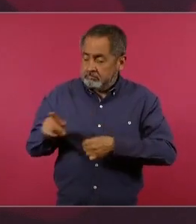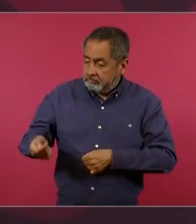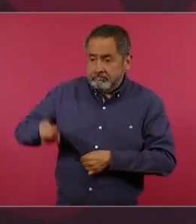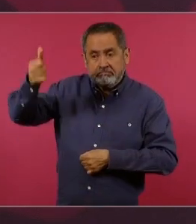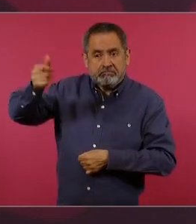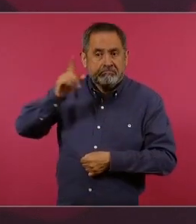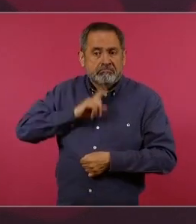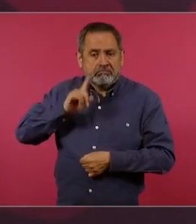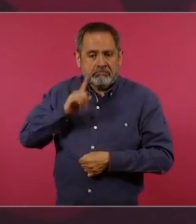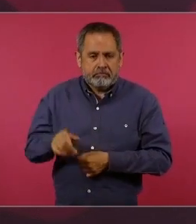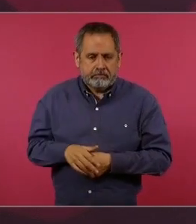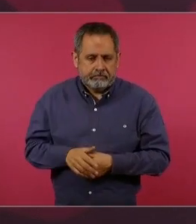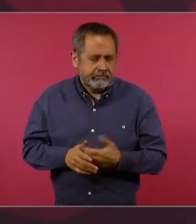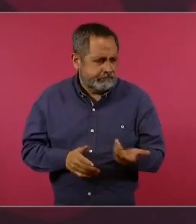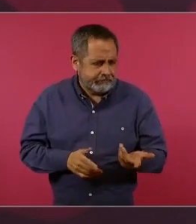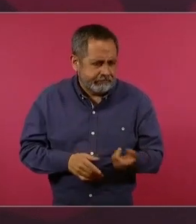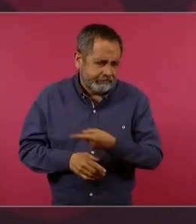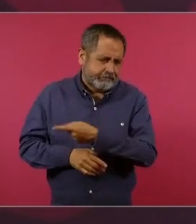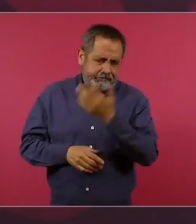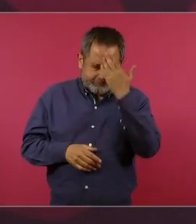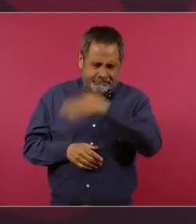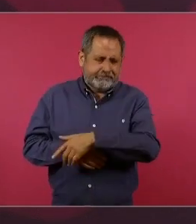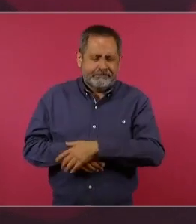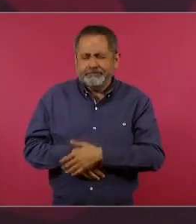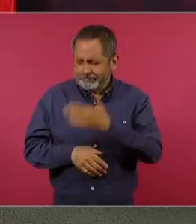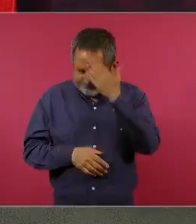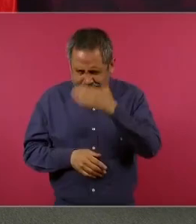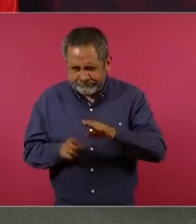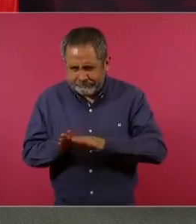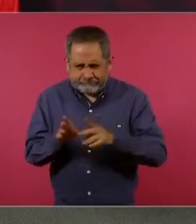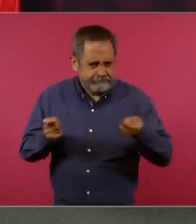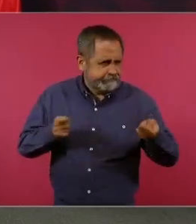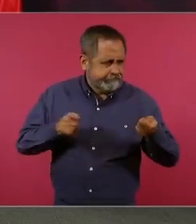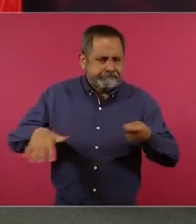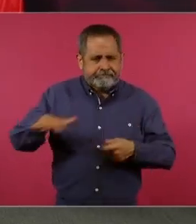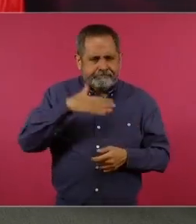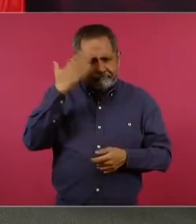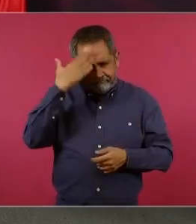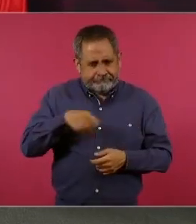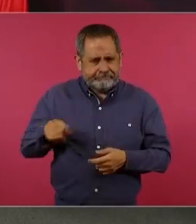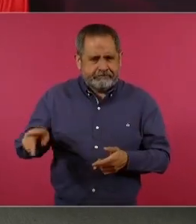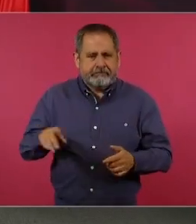Entonces, vas a ver, sabe.